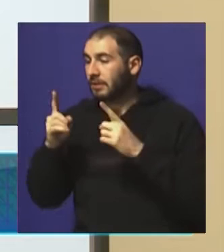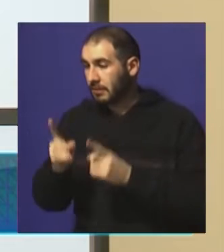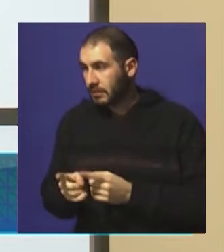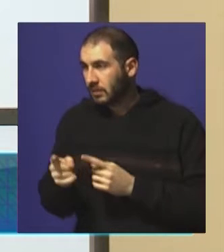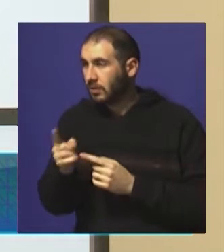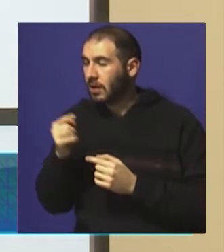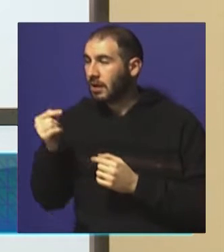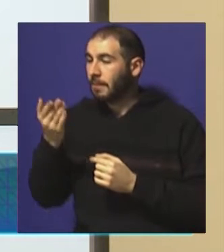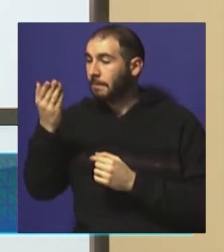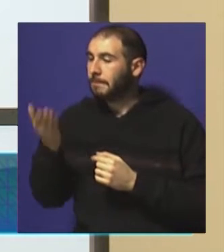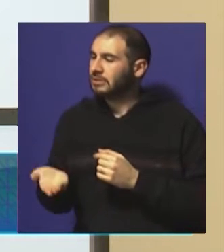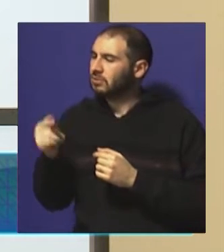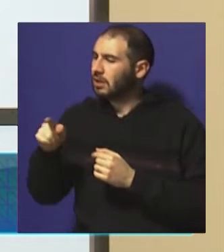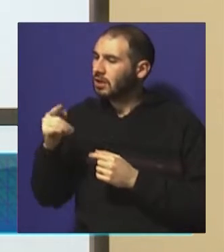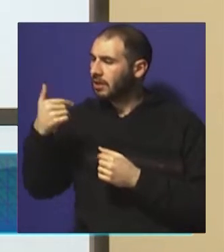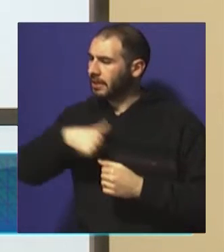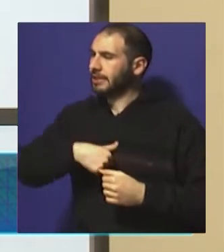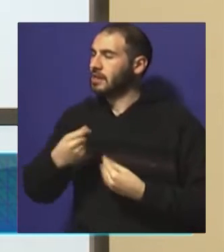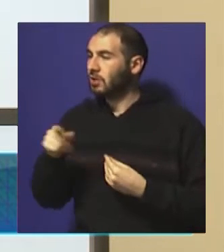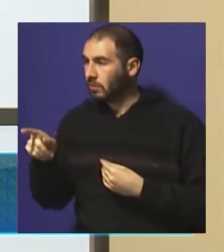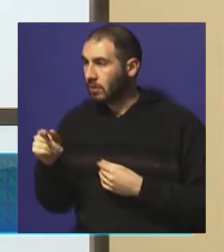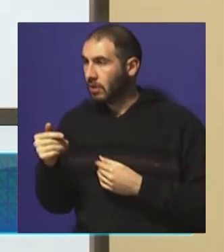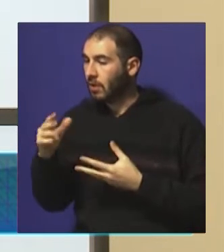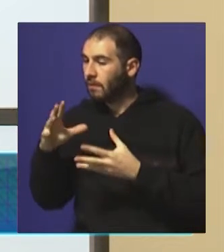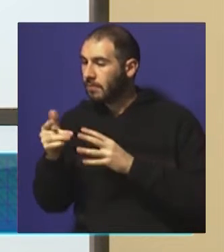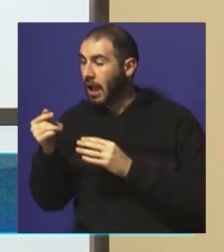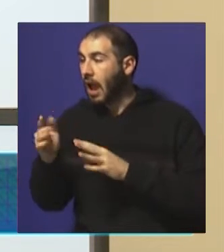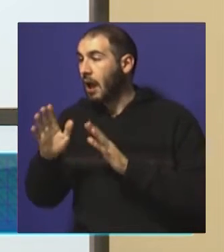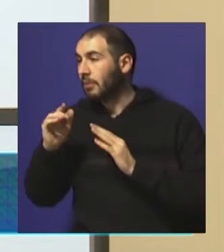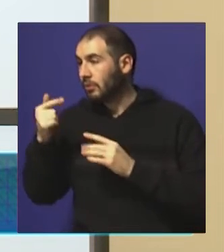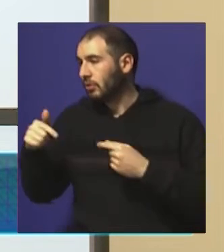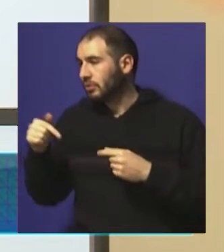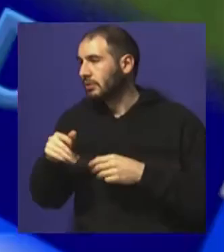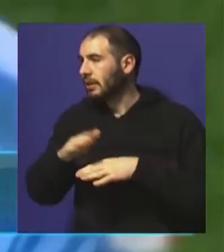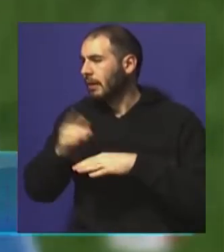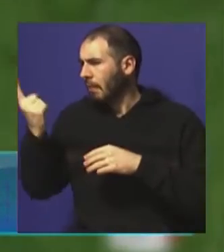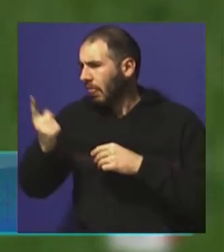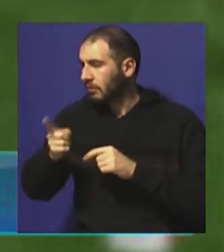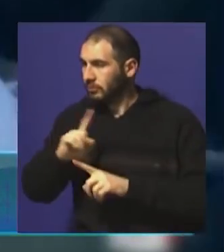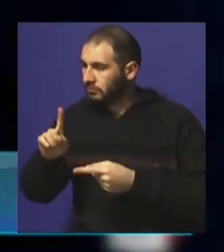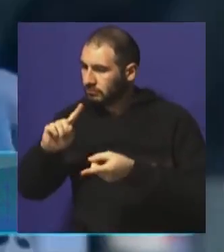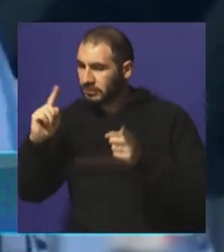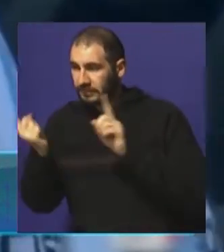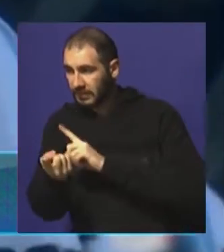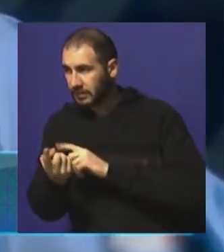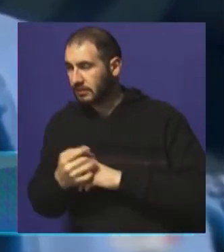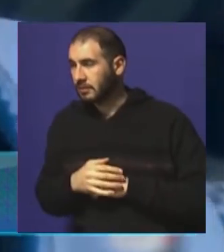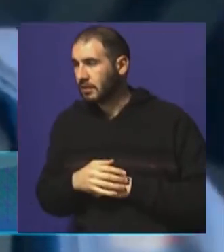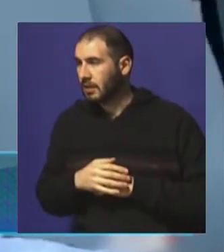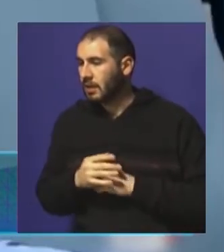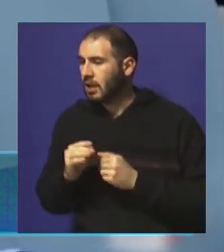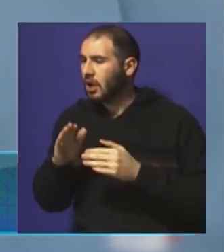se habla de personalidad, no hay que confundir que ésta tenga o connote rasgos autoritarios, sino todo lo contrario. Se trata